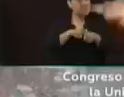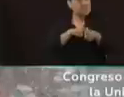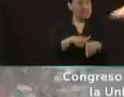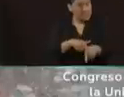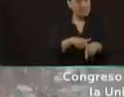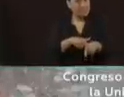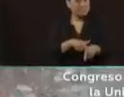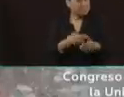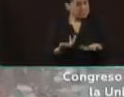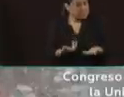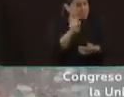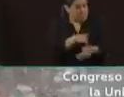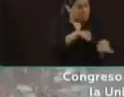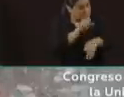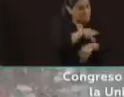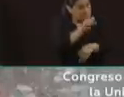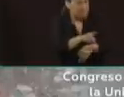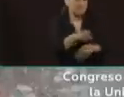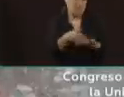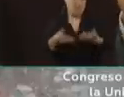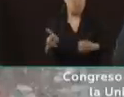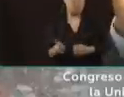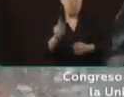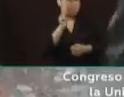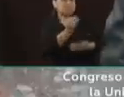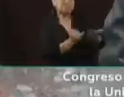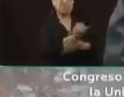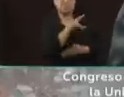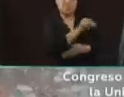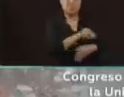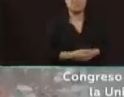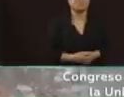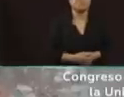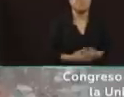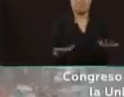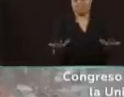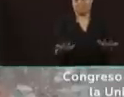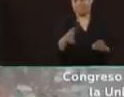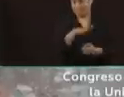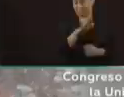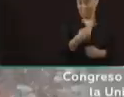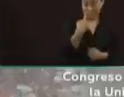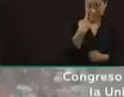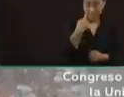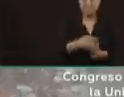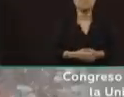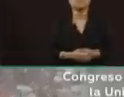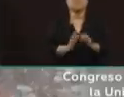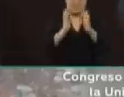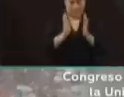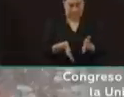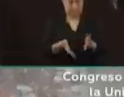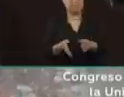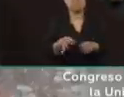México donde están ahora. Miren nada más, fuimos a las elecciones el 2 de